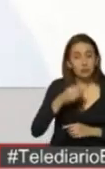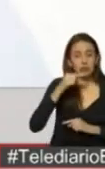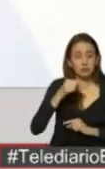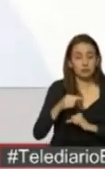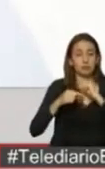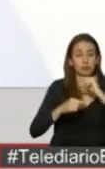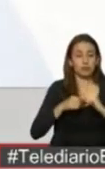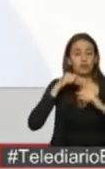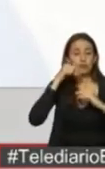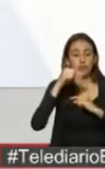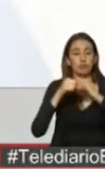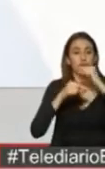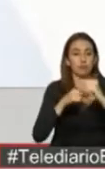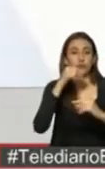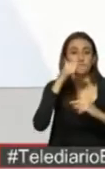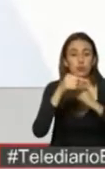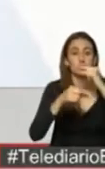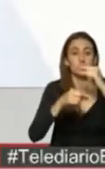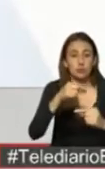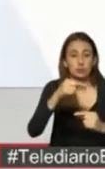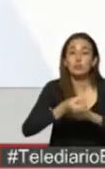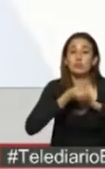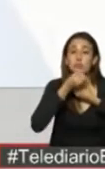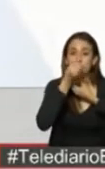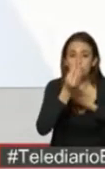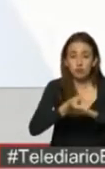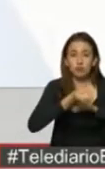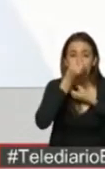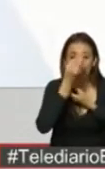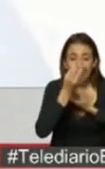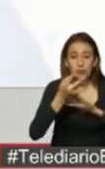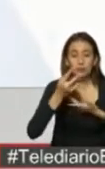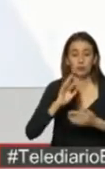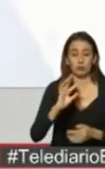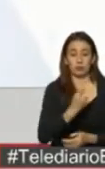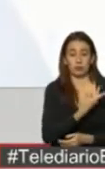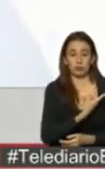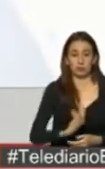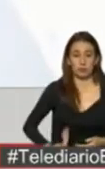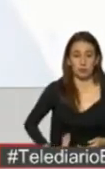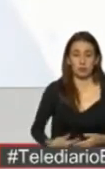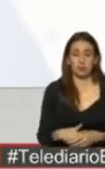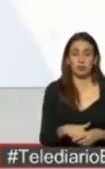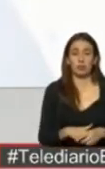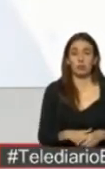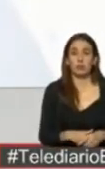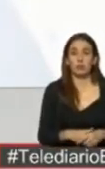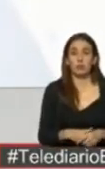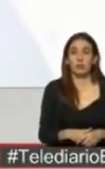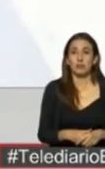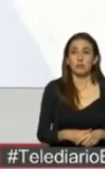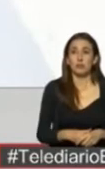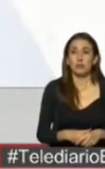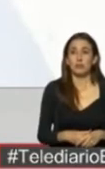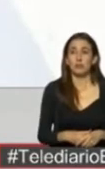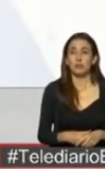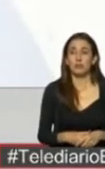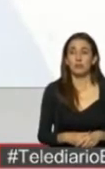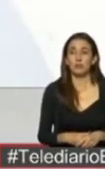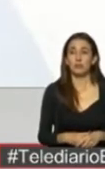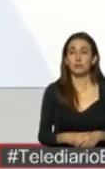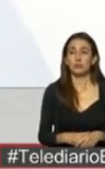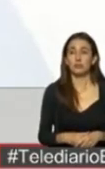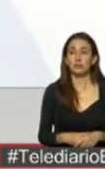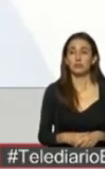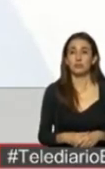en los próximos minutos informándolos el vicepresidente. De inmediato es el